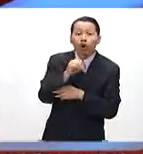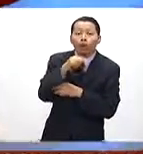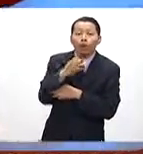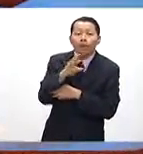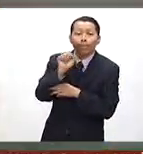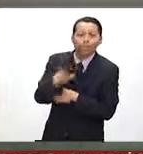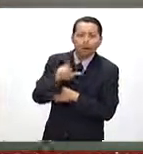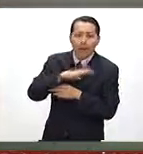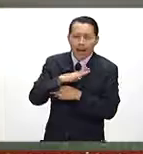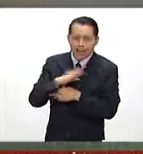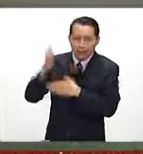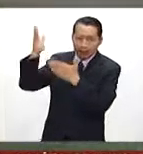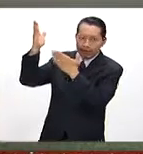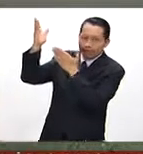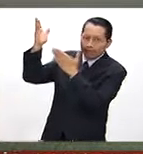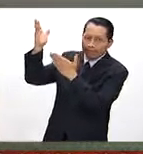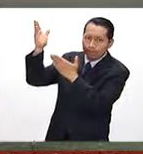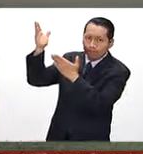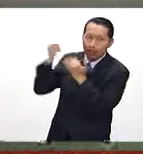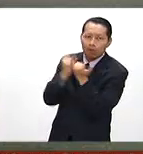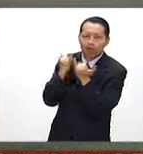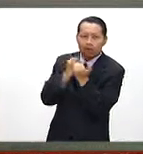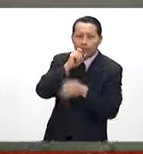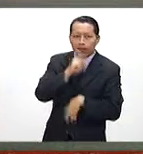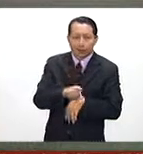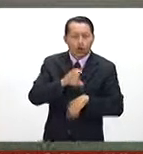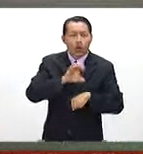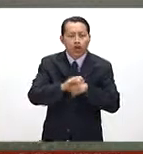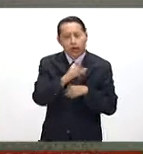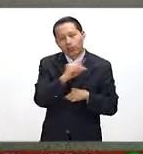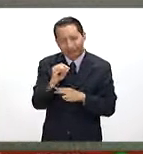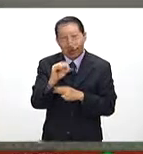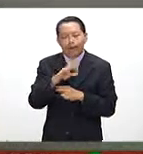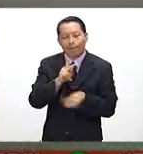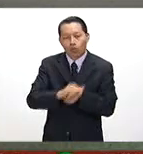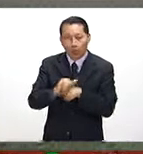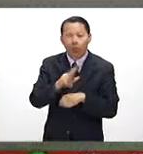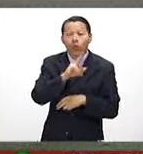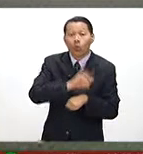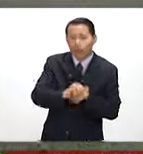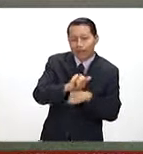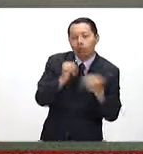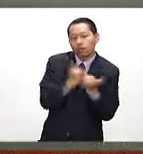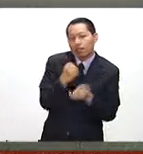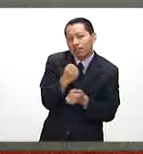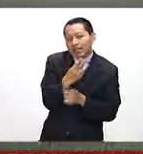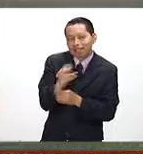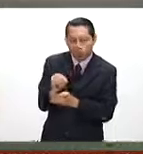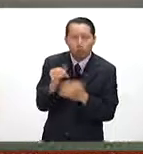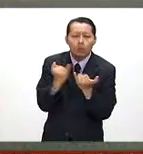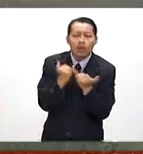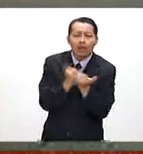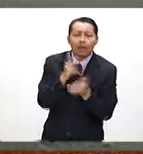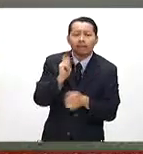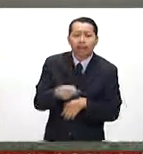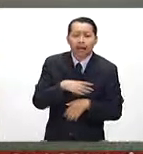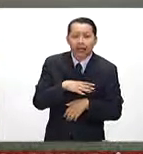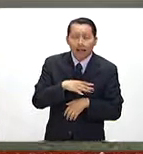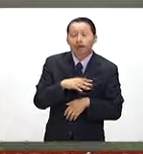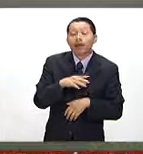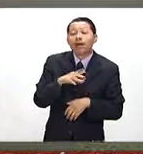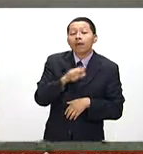partidos que vimos obviamente. Bueno, pues ahí está, Colombia le pega 1-0 a Paraguay, Uruguay imbatible 3-0 y el patón